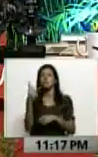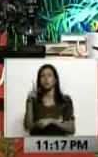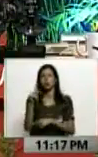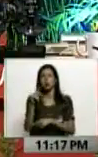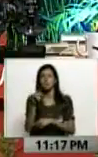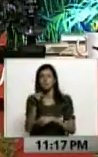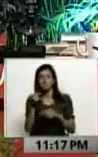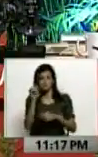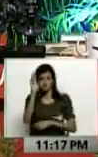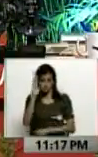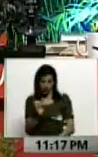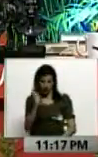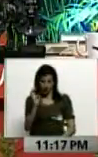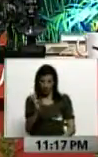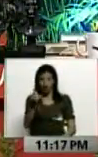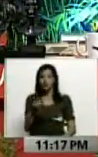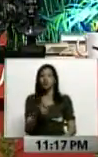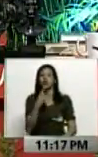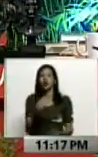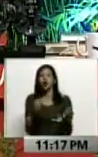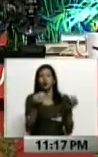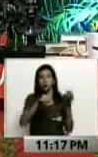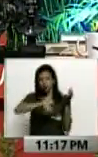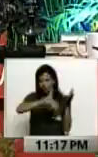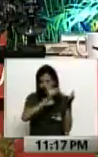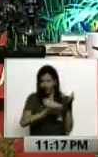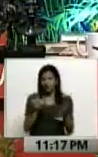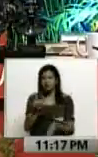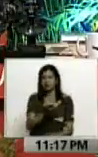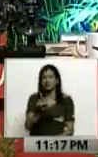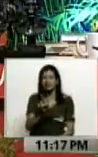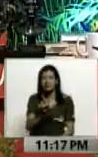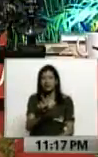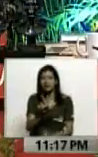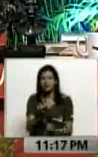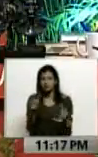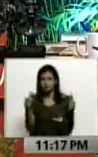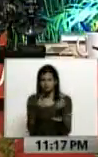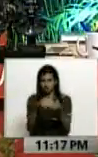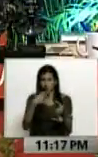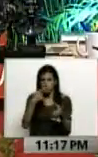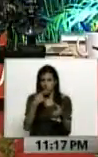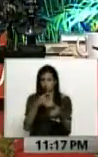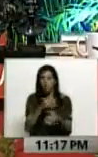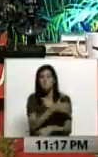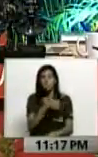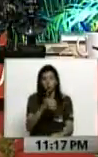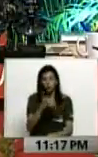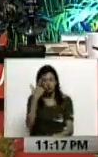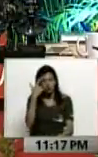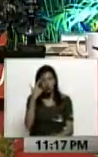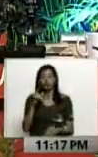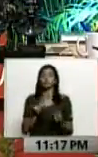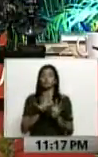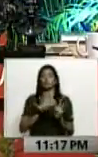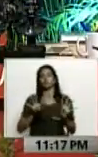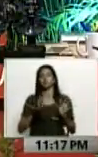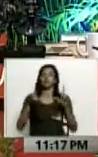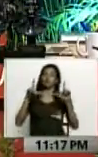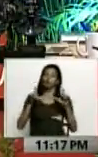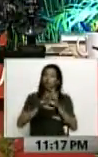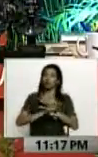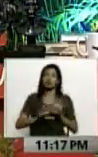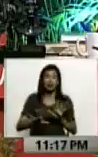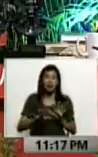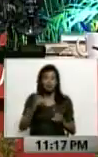Morro de la parroquia petare donde hicieron el pacto de no agresión entre los 33 partidos de laam de aquel momento Solo queda la